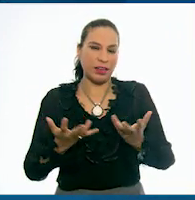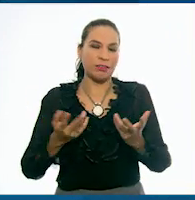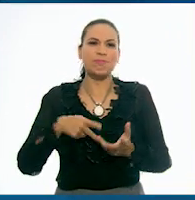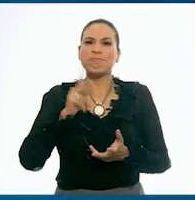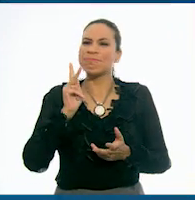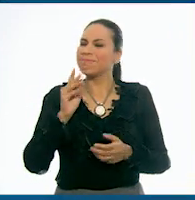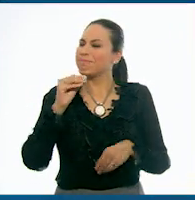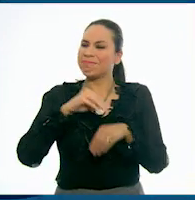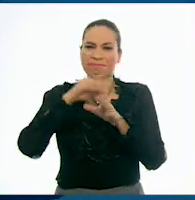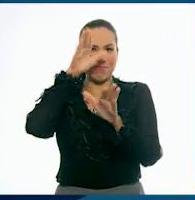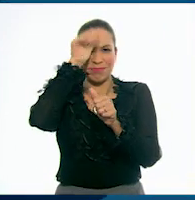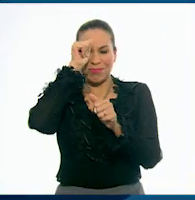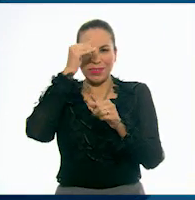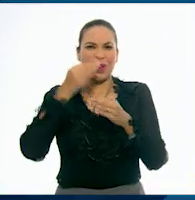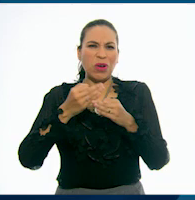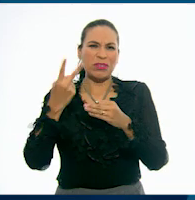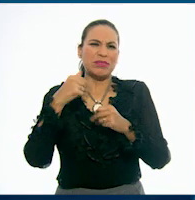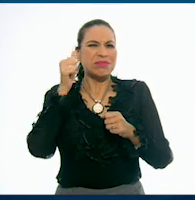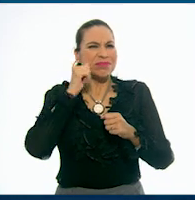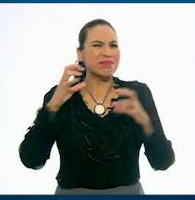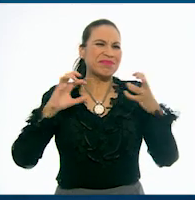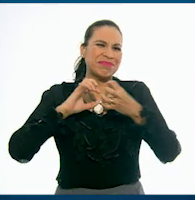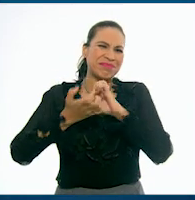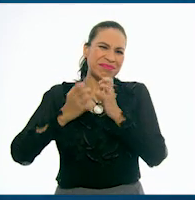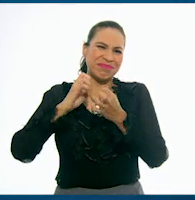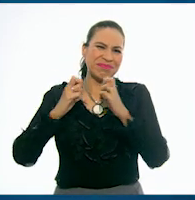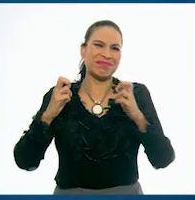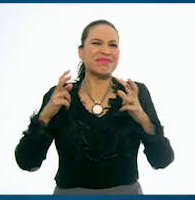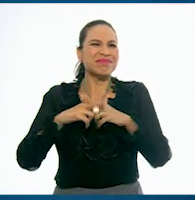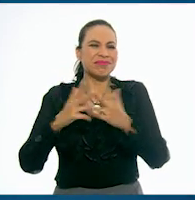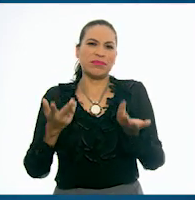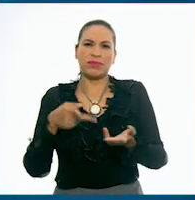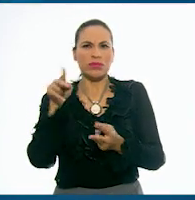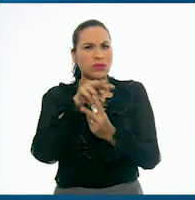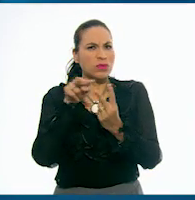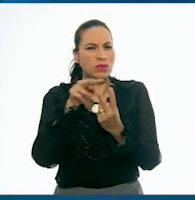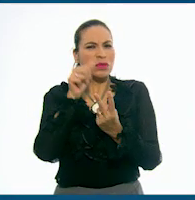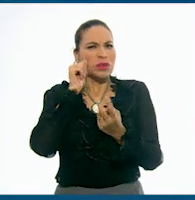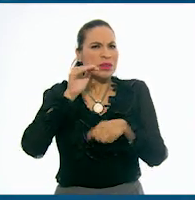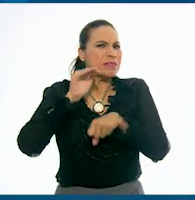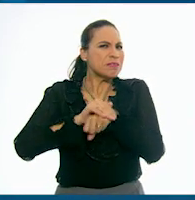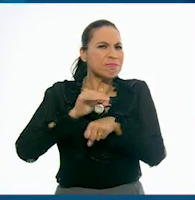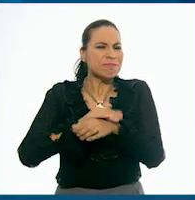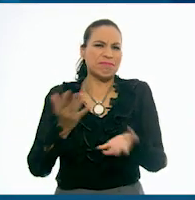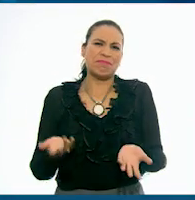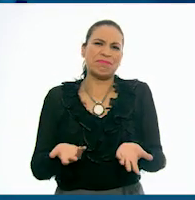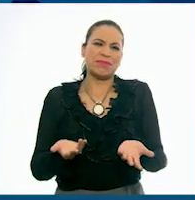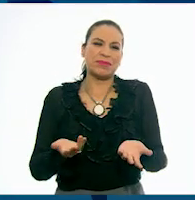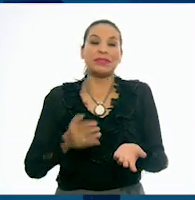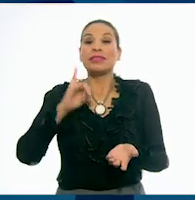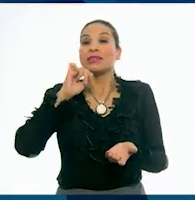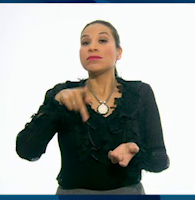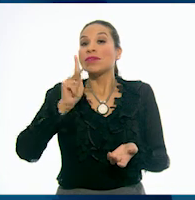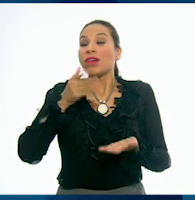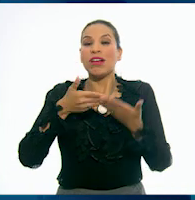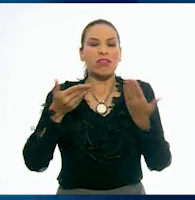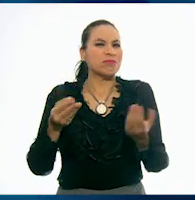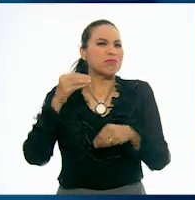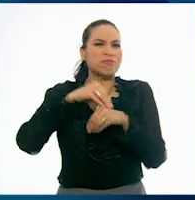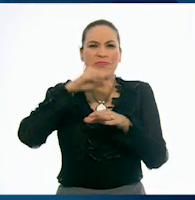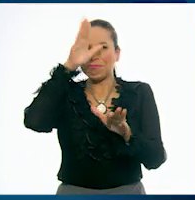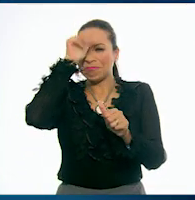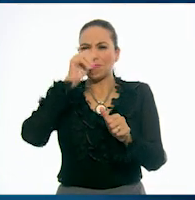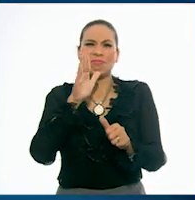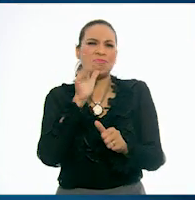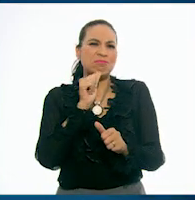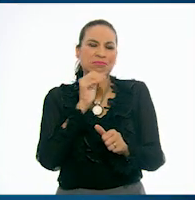no estamos de acuerdo y nos acabamos peleando. Pero si ustedes son bien cuatis. Sí, pero esta vez nomás no nos podemos